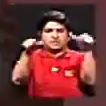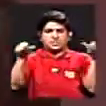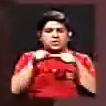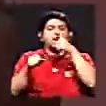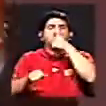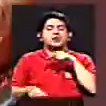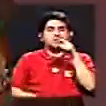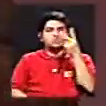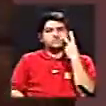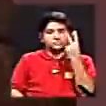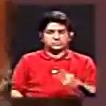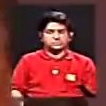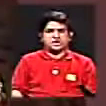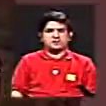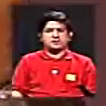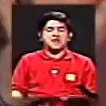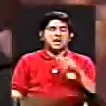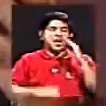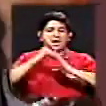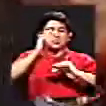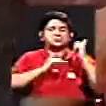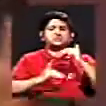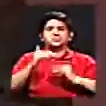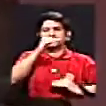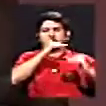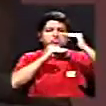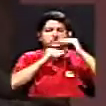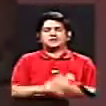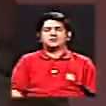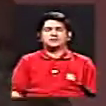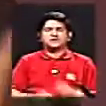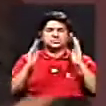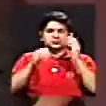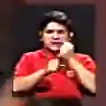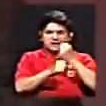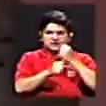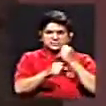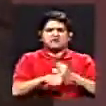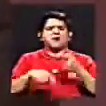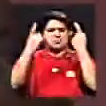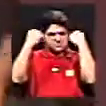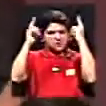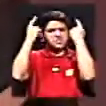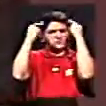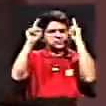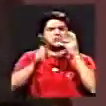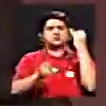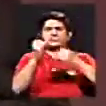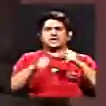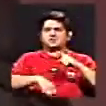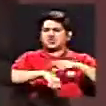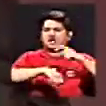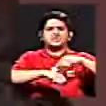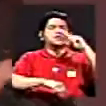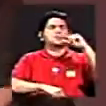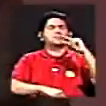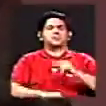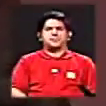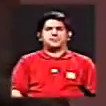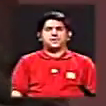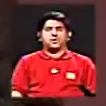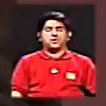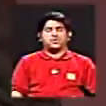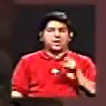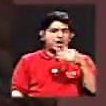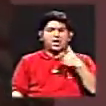usted ve que las empresas que construyen edificios y las grandes obras las construyen con una gran eficiencia, las terminan en tiempos menores, se hacen sin